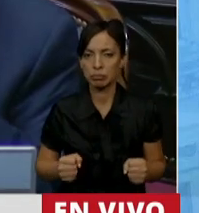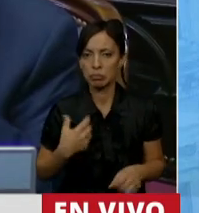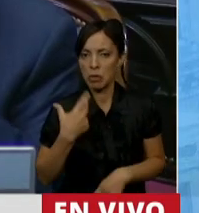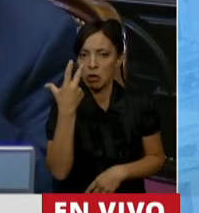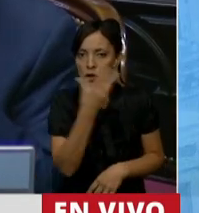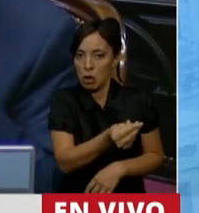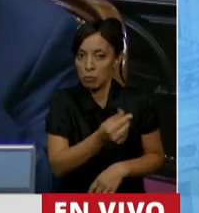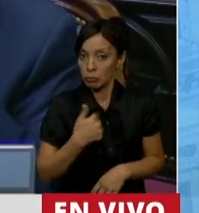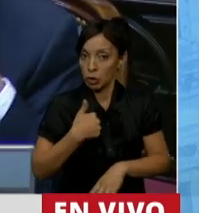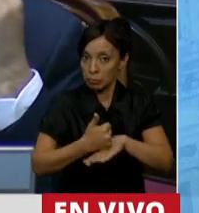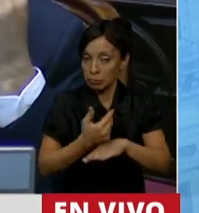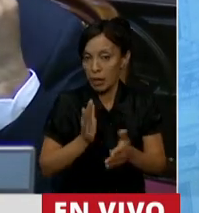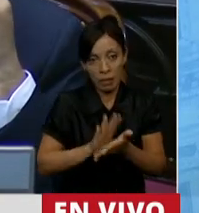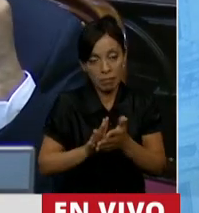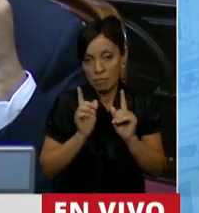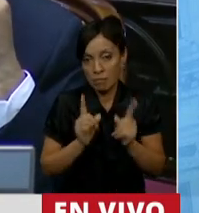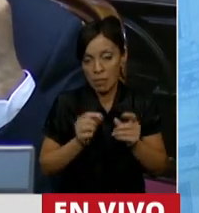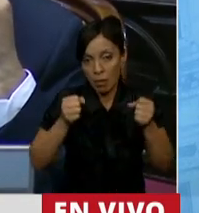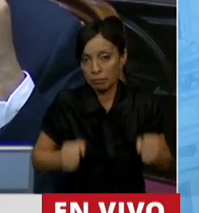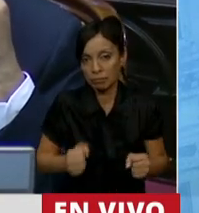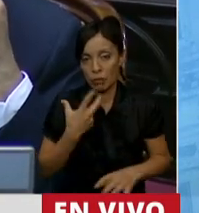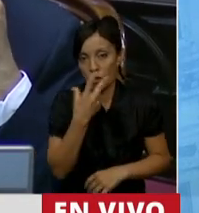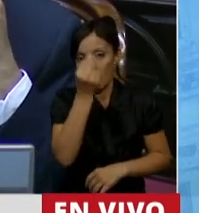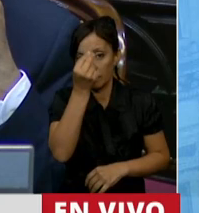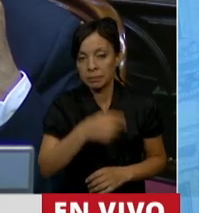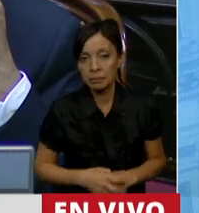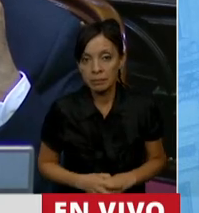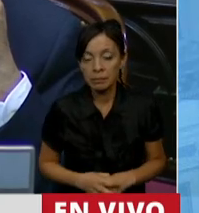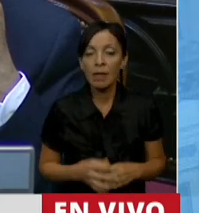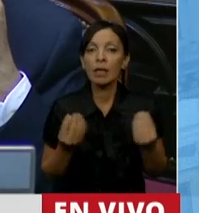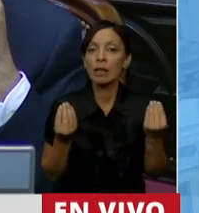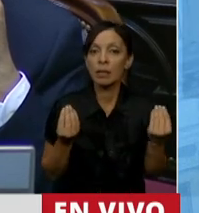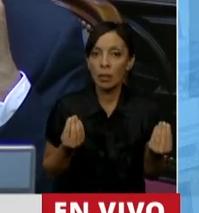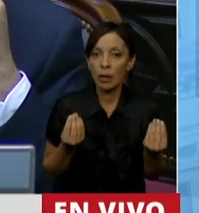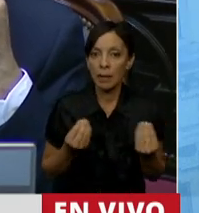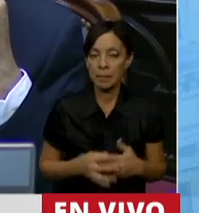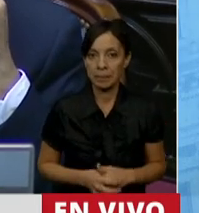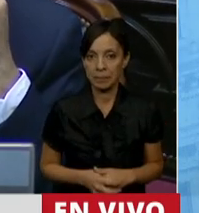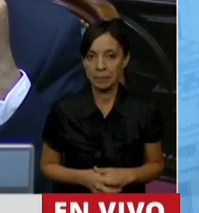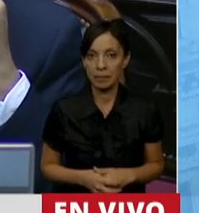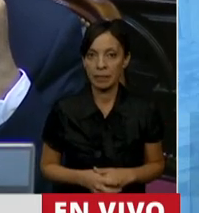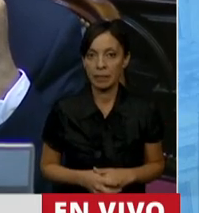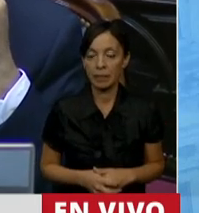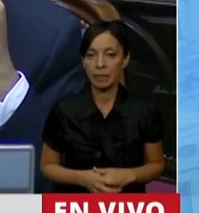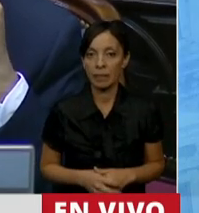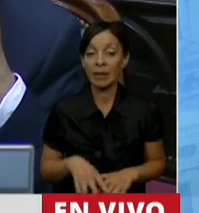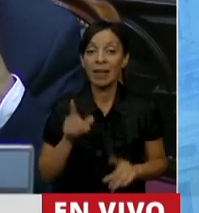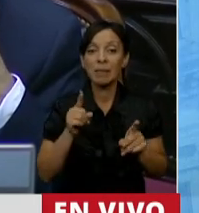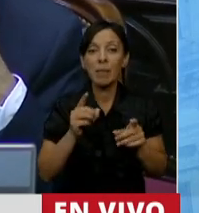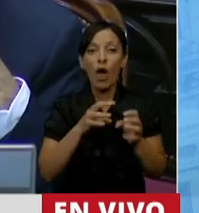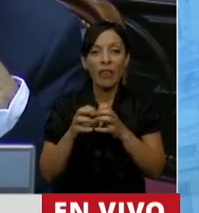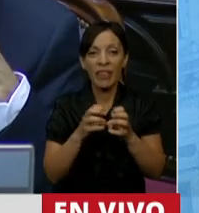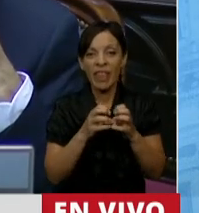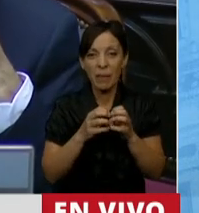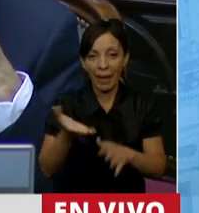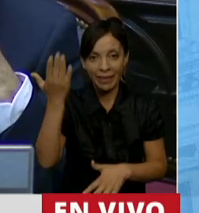y hoy nuevamente vengo a ratificar esa postura. Porque evidentemente, si algo nos trajo ese debate,